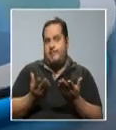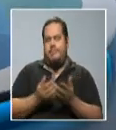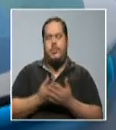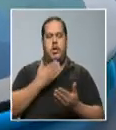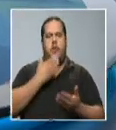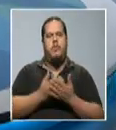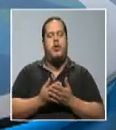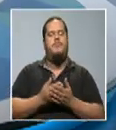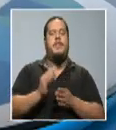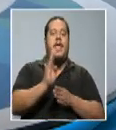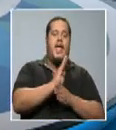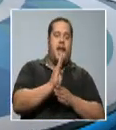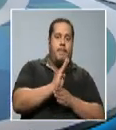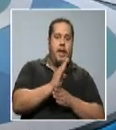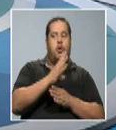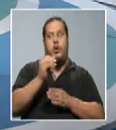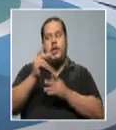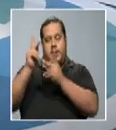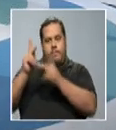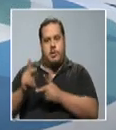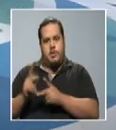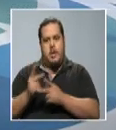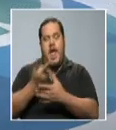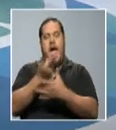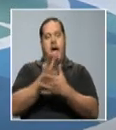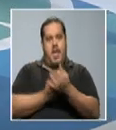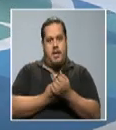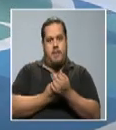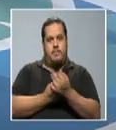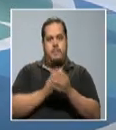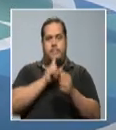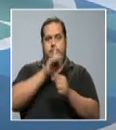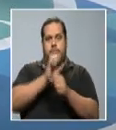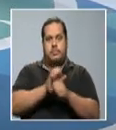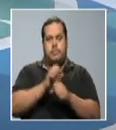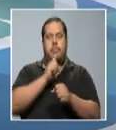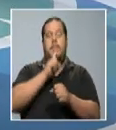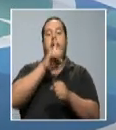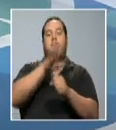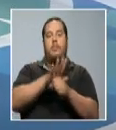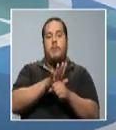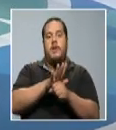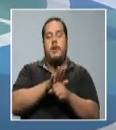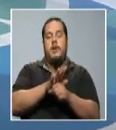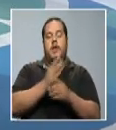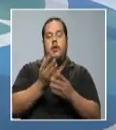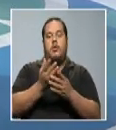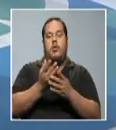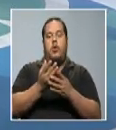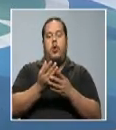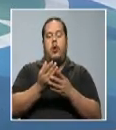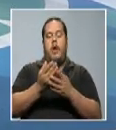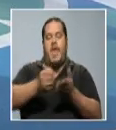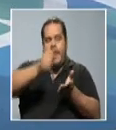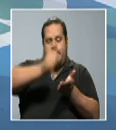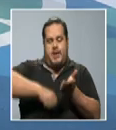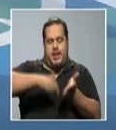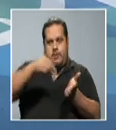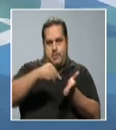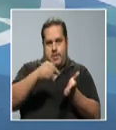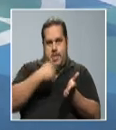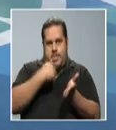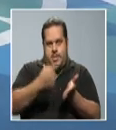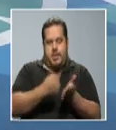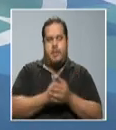entidad como el cliente, se parte de que ambas van a cumplir con lo que contractualmente se establece. Sin embargo, pues todos